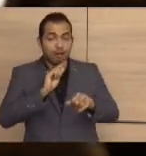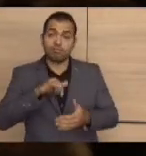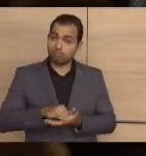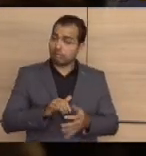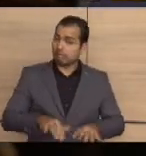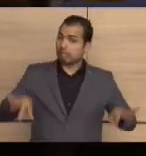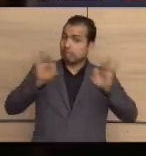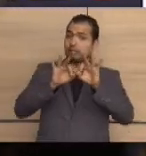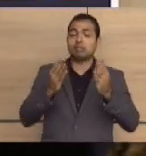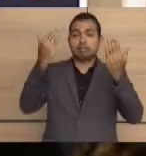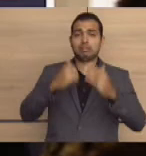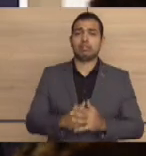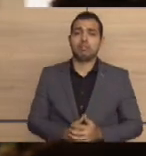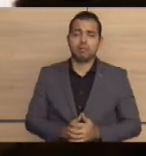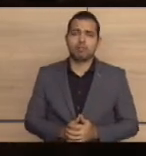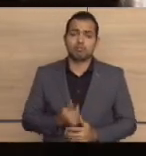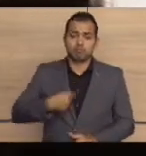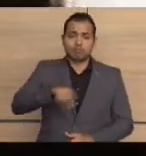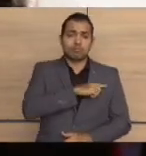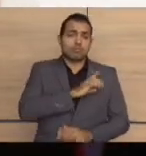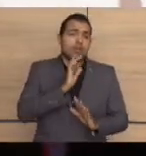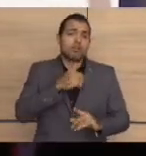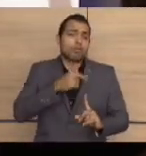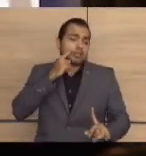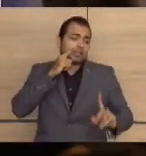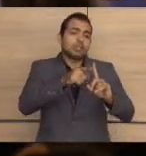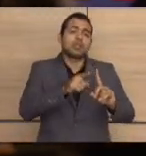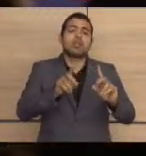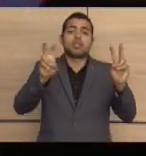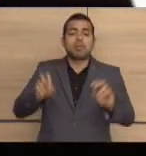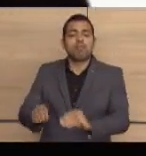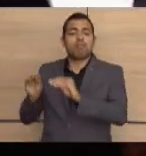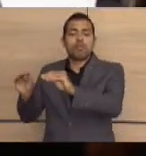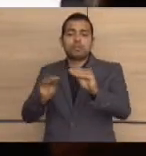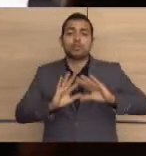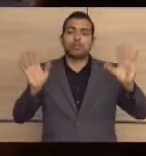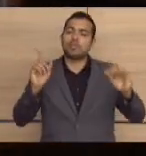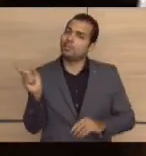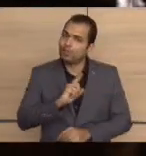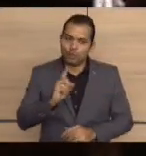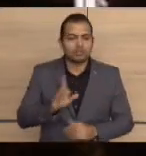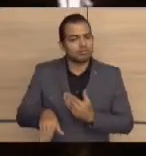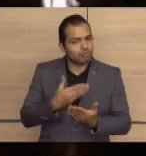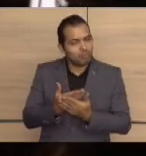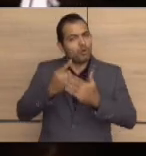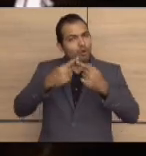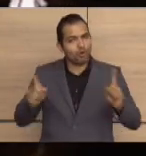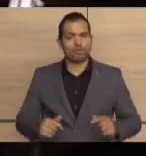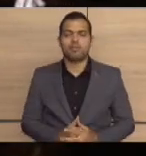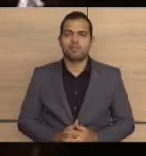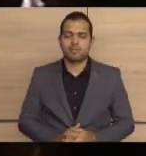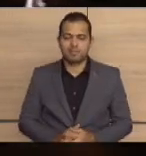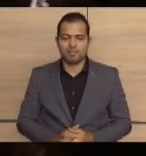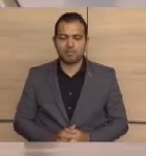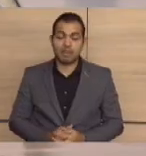tenemos una apuesta dirigida solamente a temas de información, por eso también muy llamativo el llamado